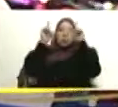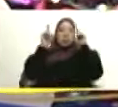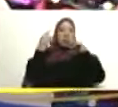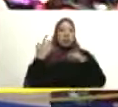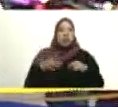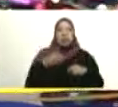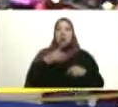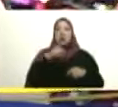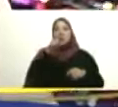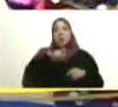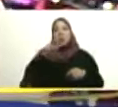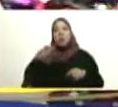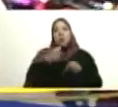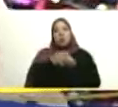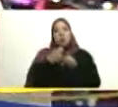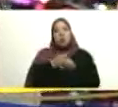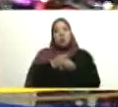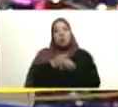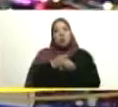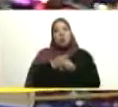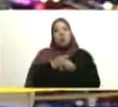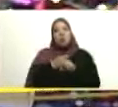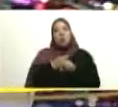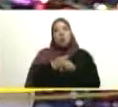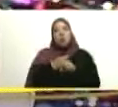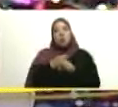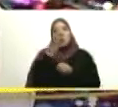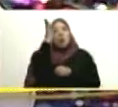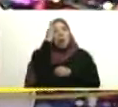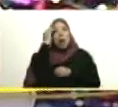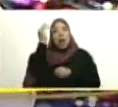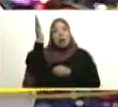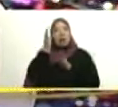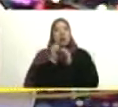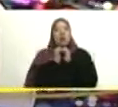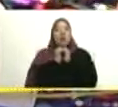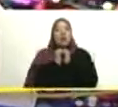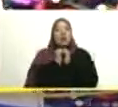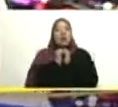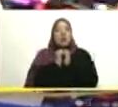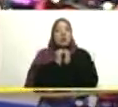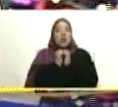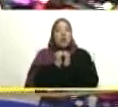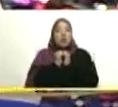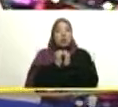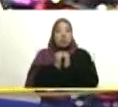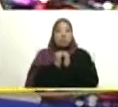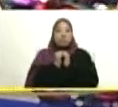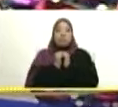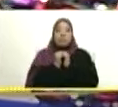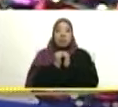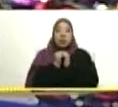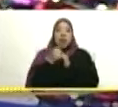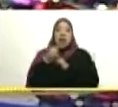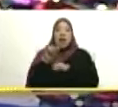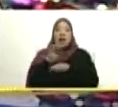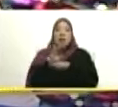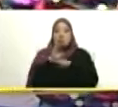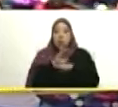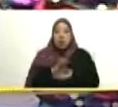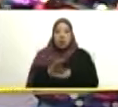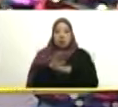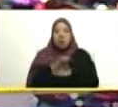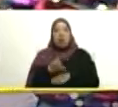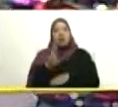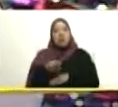Por eso es que tenemos que encomendarnos todos los días al Dios Santísimo, al Creador, al Protector, porque